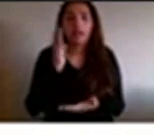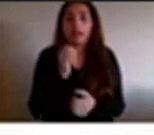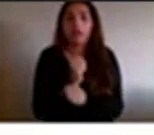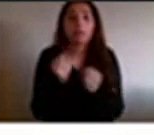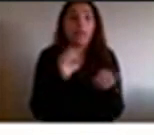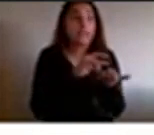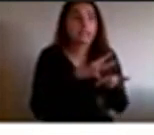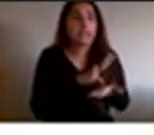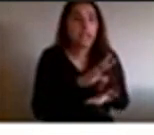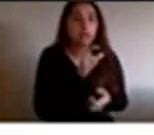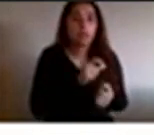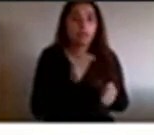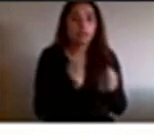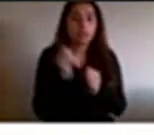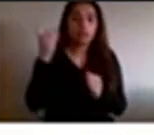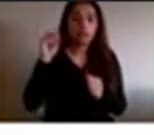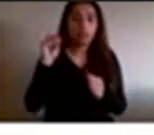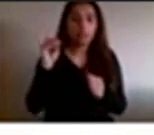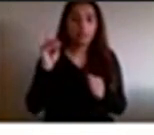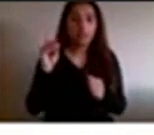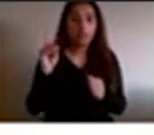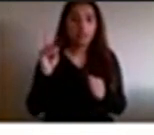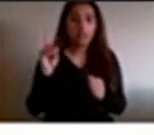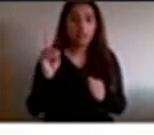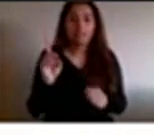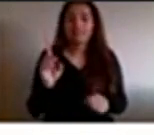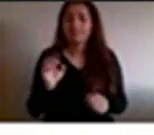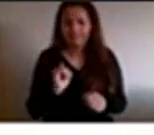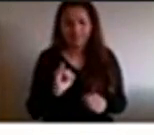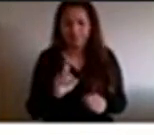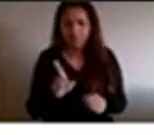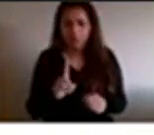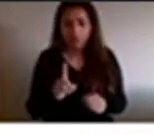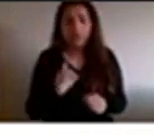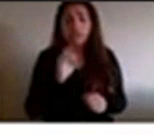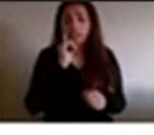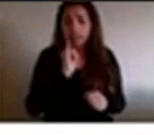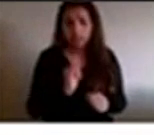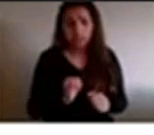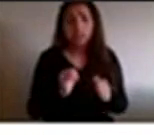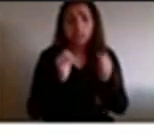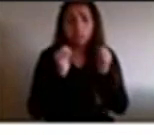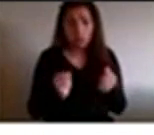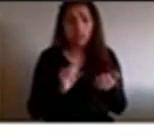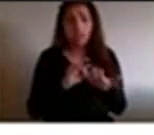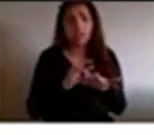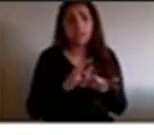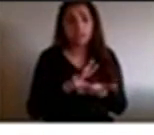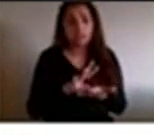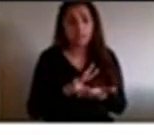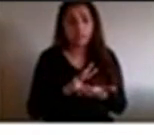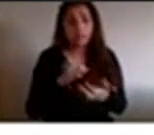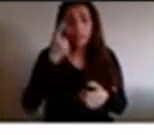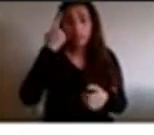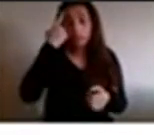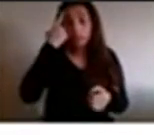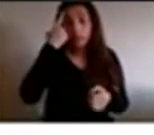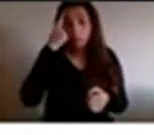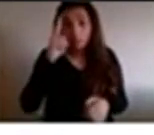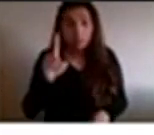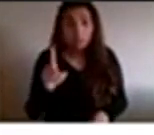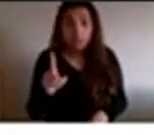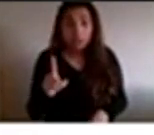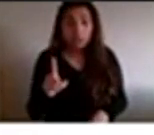discapacidad. Por eso en aquel slide les decía que al trabajador con discapacidad, desde el primer momento tenemos que tener